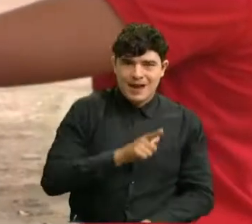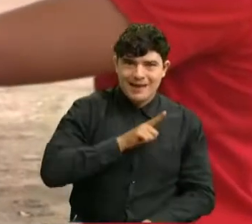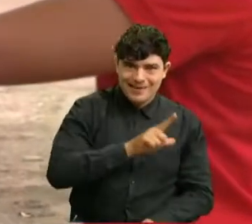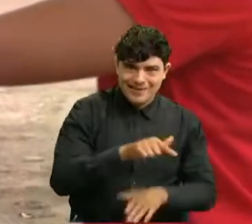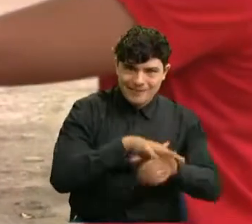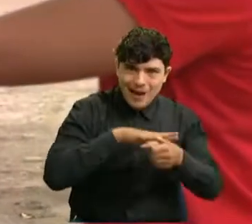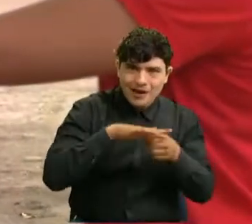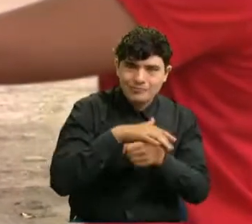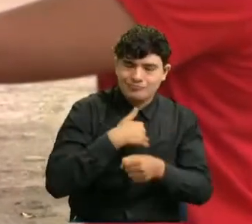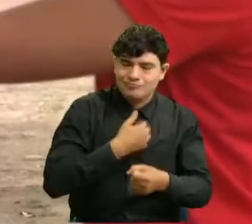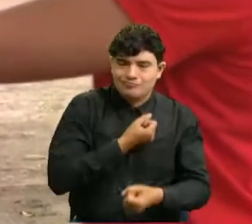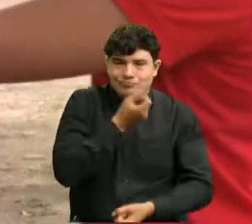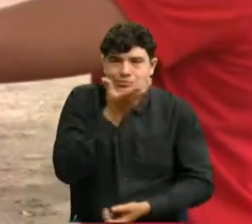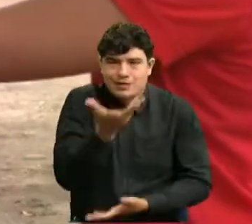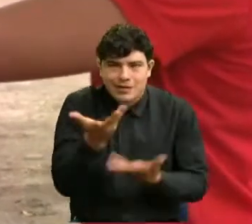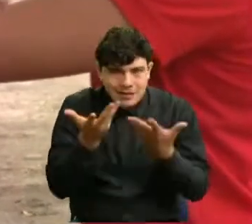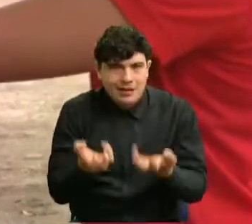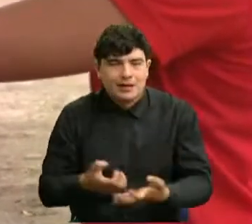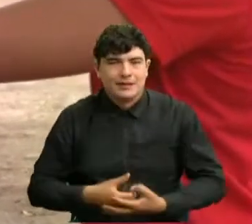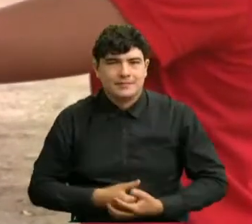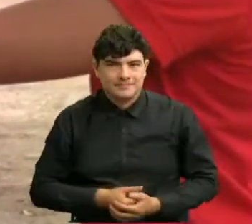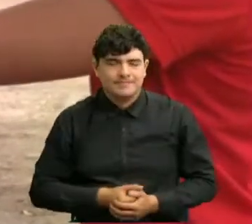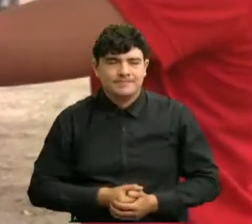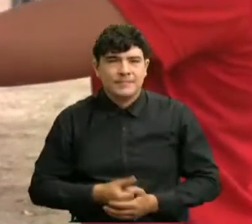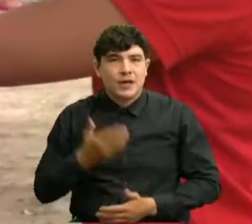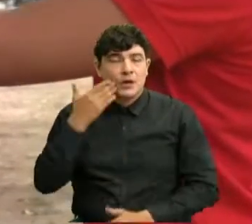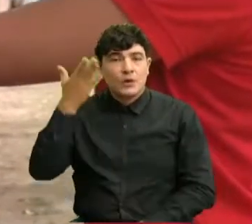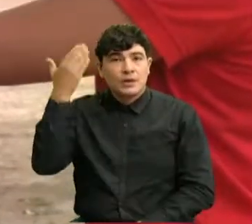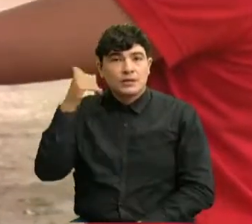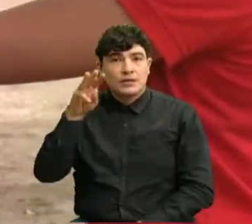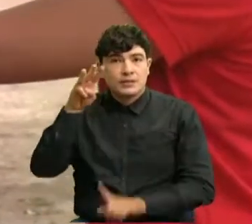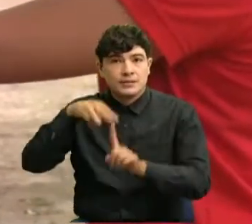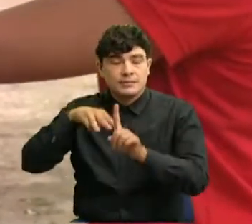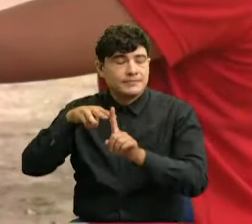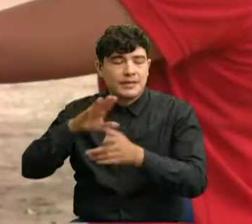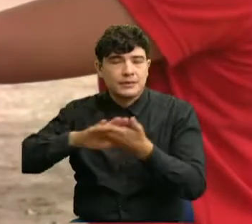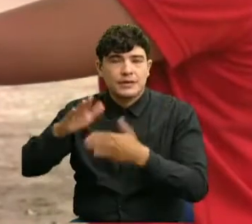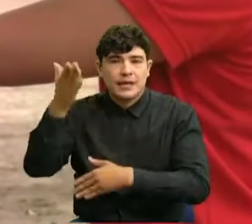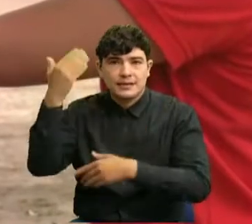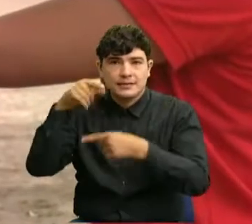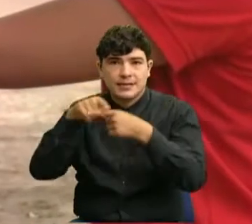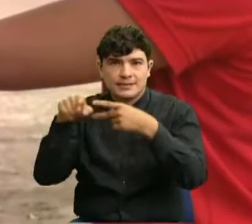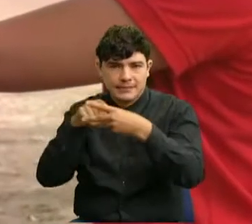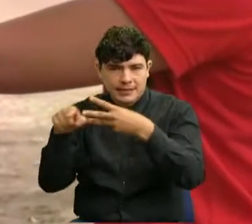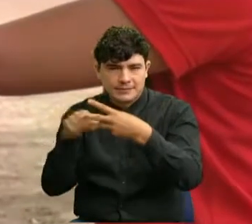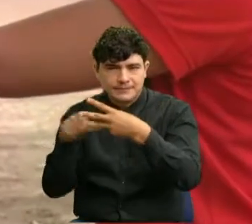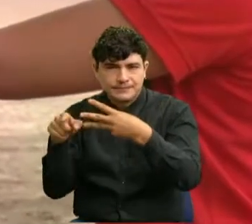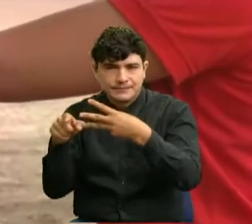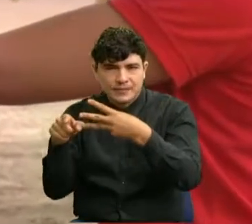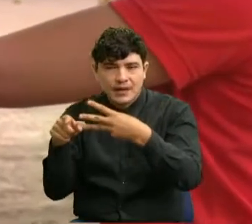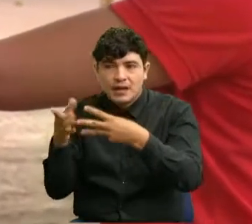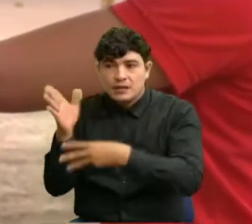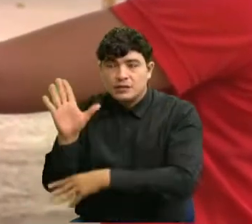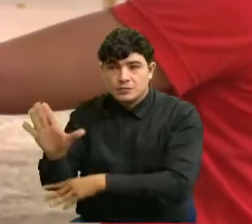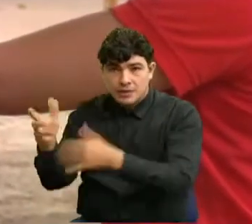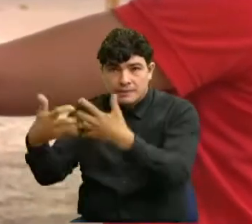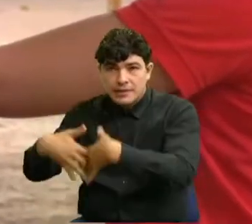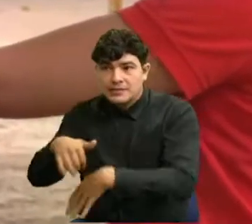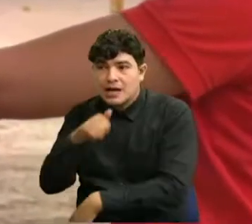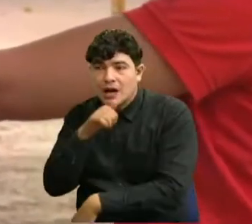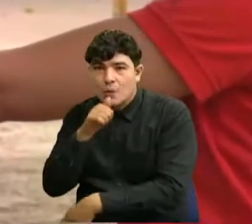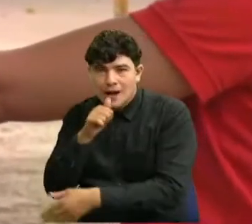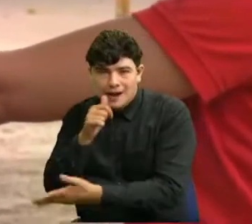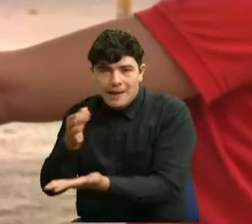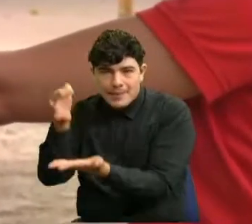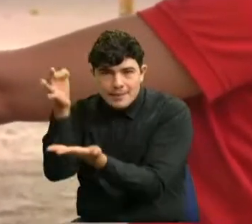esta situación, ya que alrededor de hace 3 semanas la empresa de acueducto de la ciudad de Cúcuta, la empresa Aguas Capital, intervino